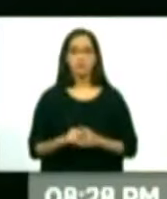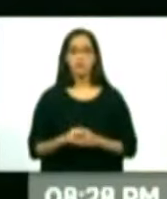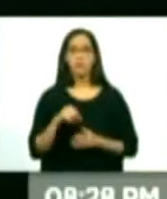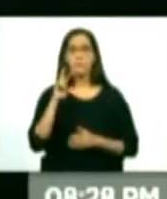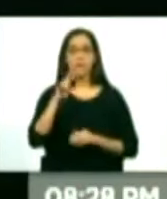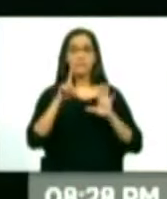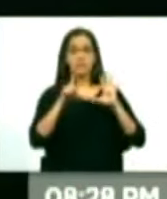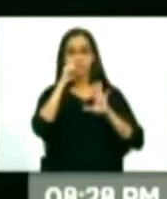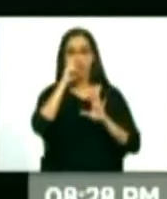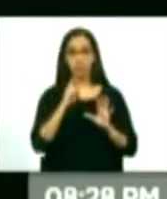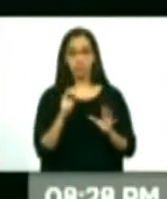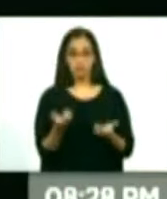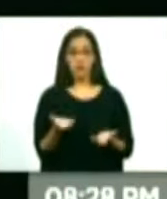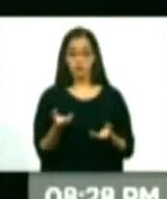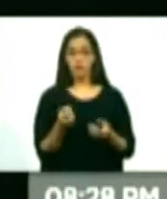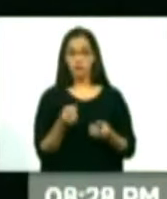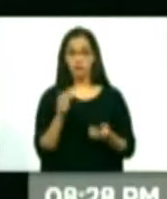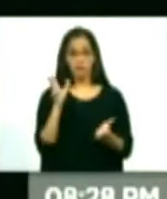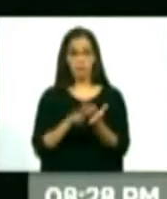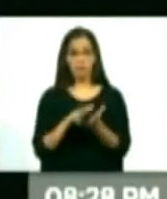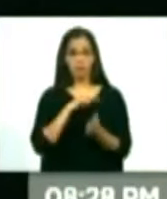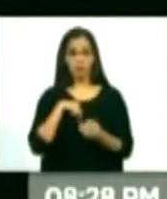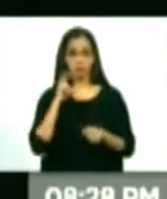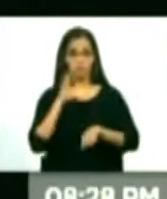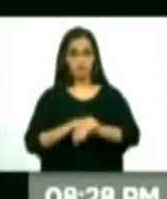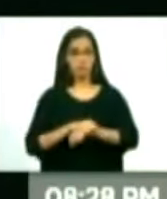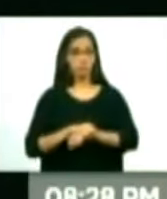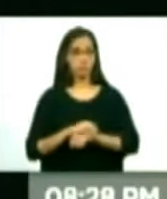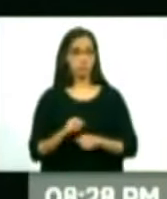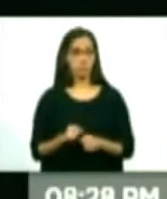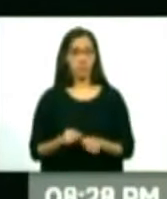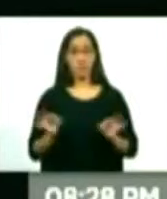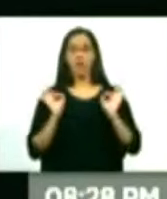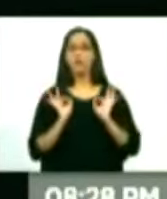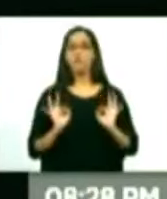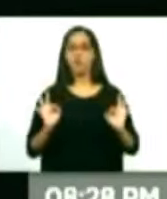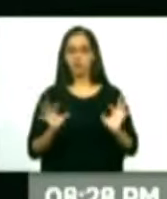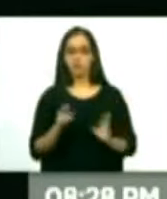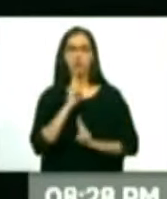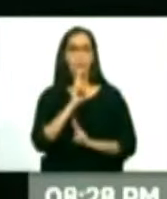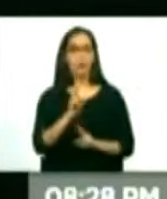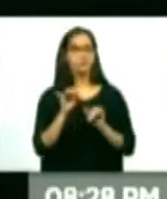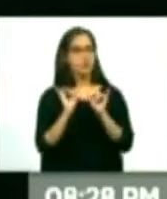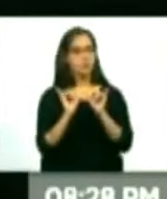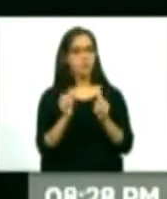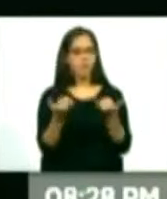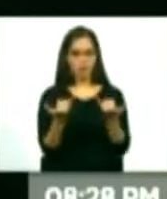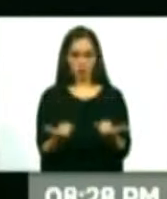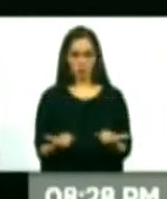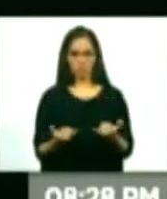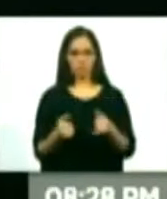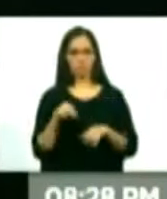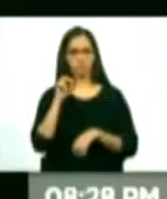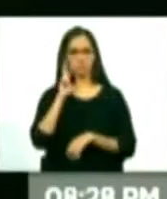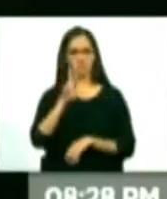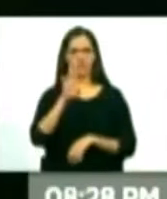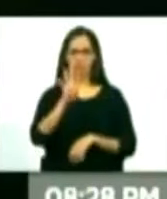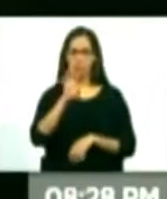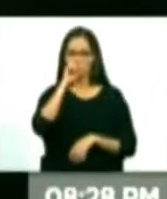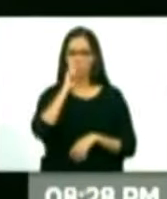27 años era lo que nos iban a meter preso. Afortunadamente, su respuesta es la misma de ahorita. ¿Treinta y cuántos años